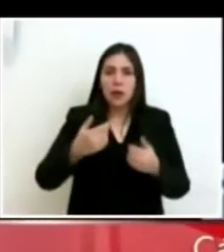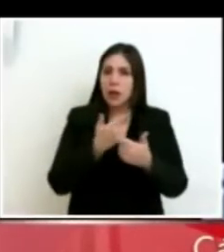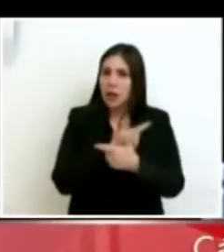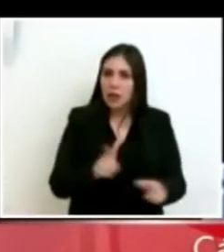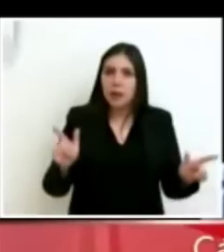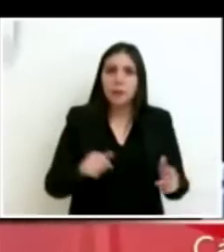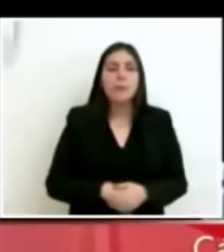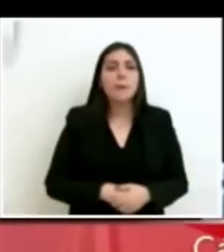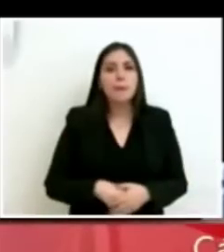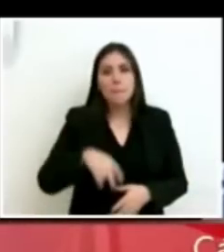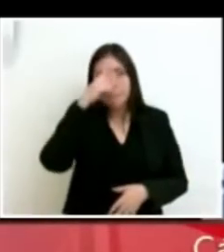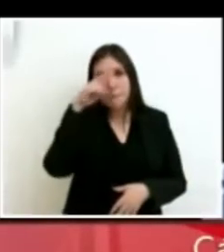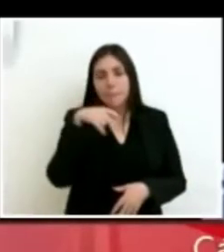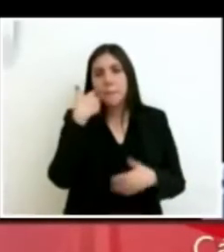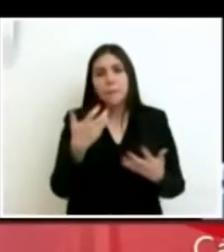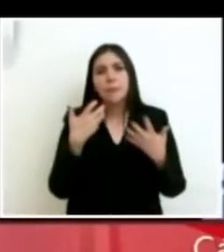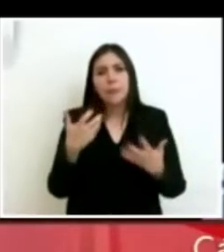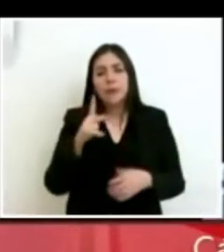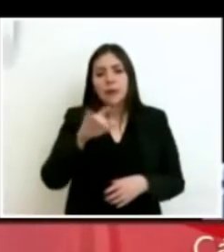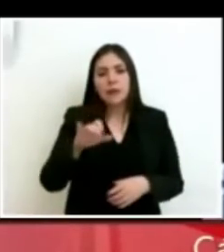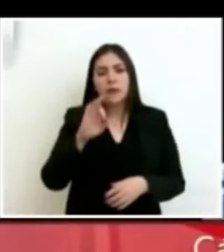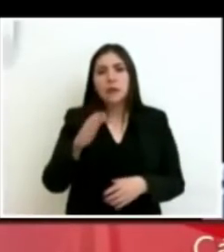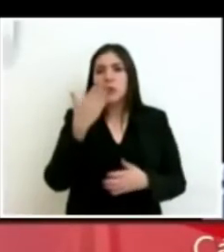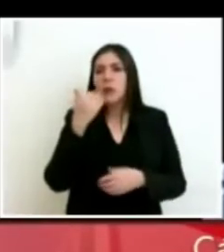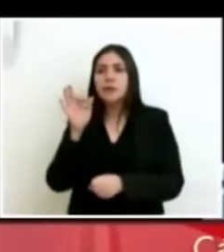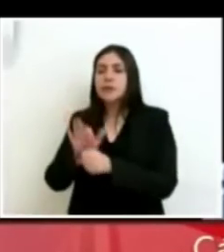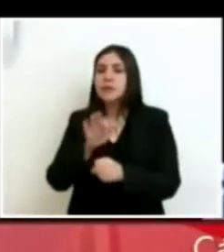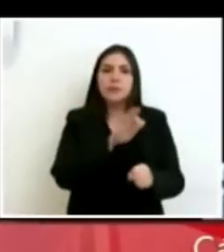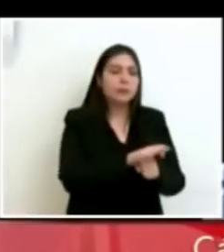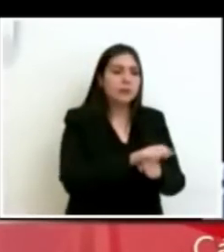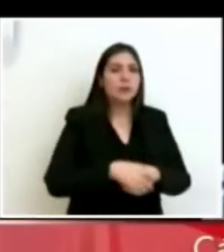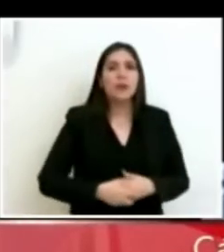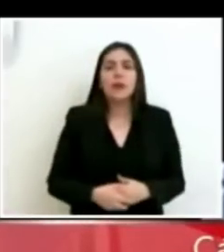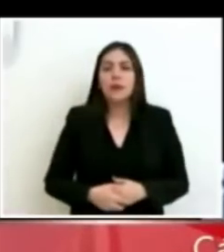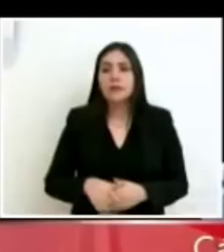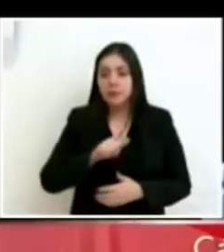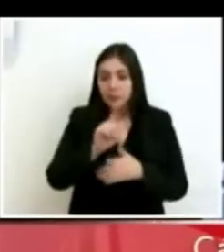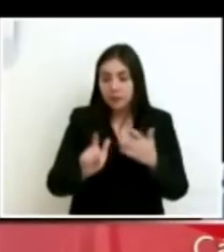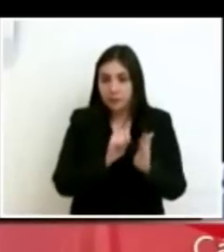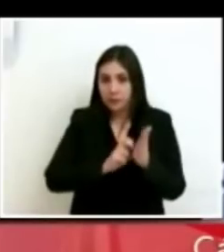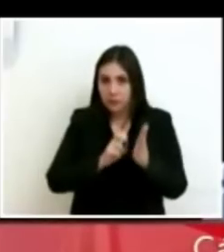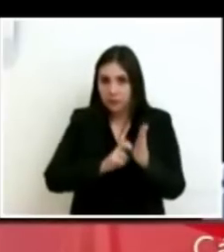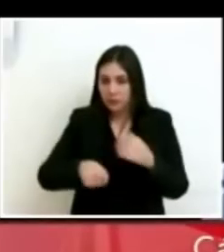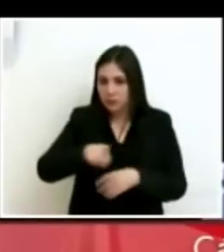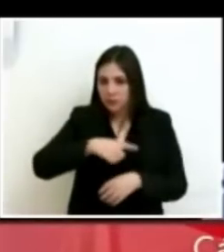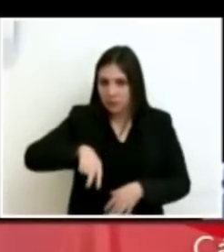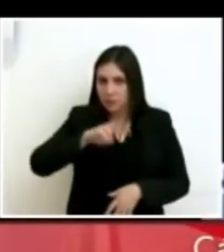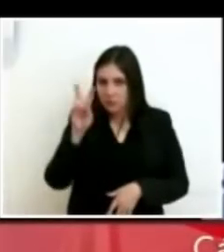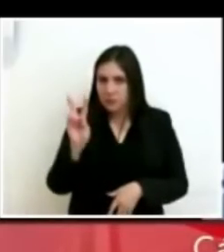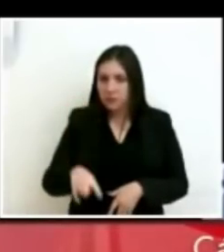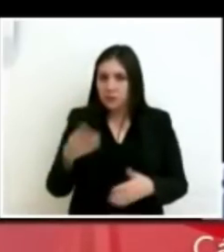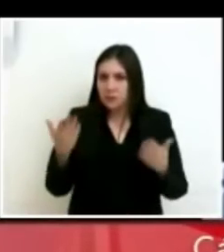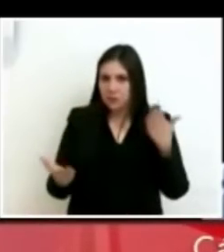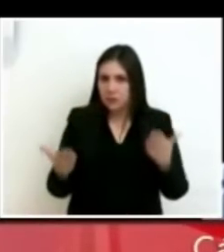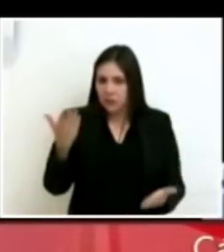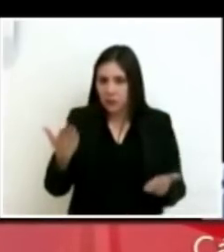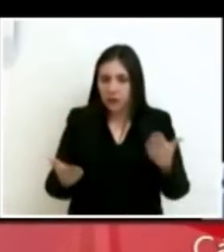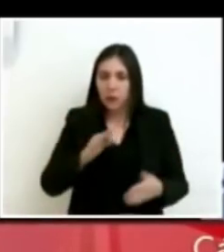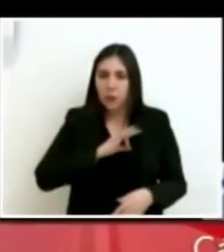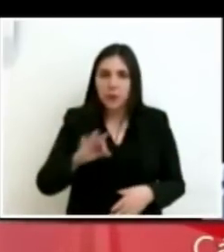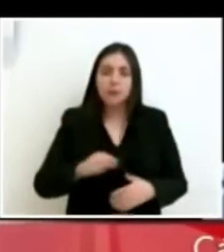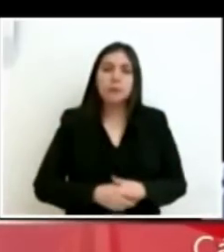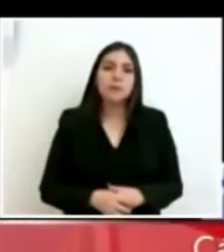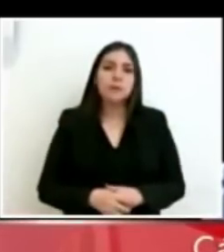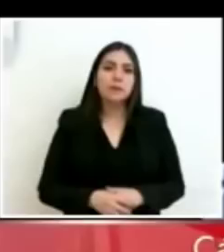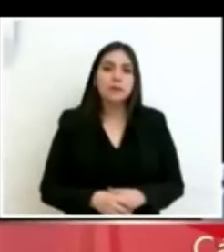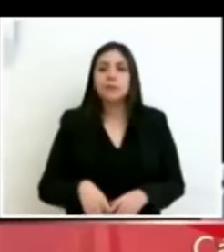México quiere un poder judicial imparcial. Una reforma donde sí seamos un verdadero contrapeso. Senadoras